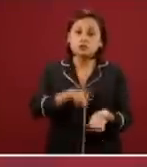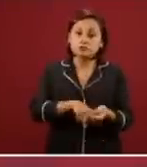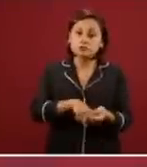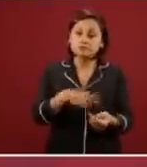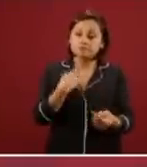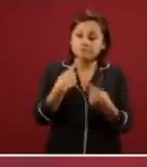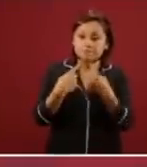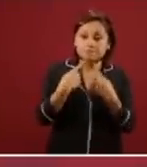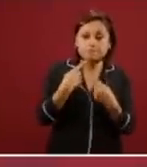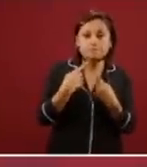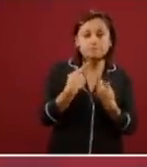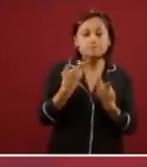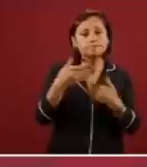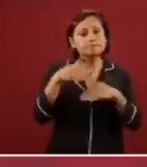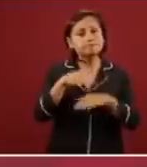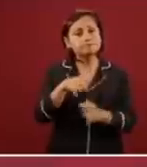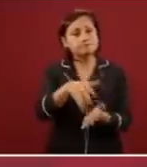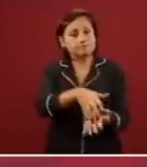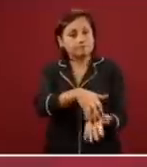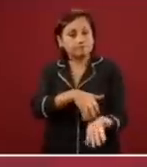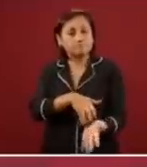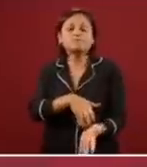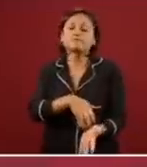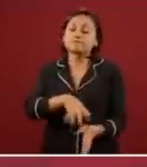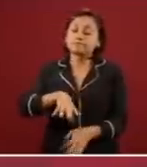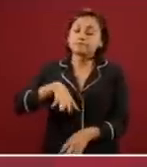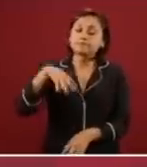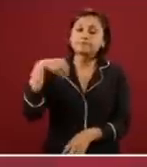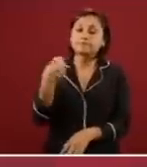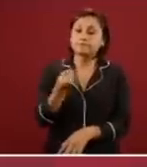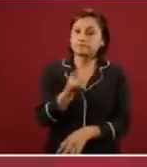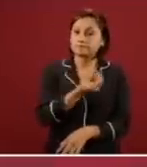¿sí? Porque también la gente se molesta mucho